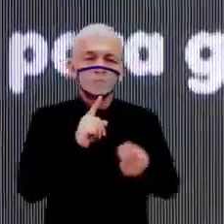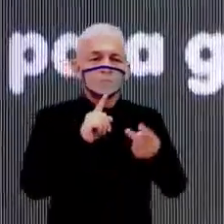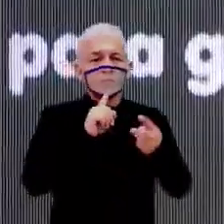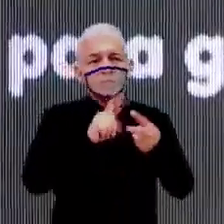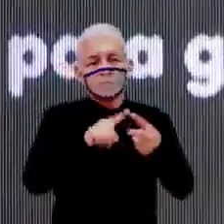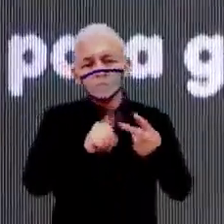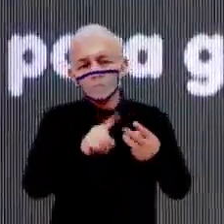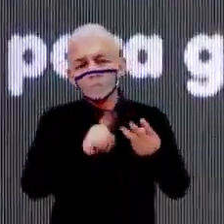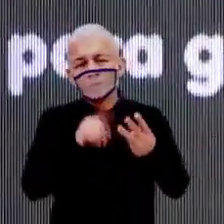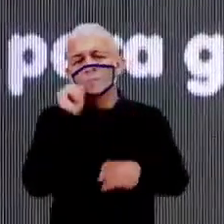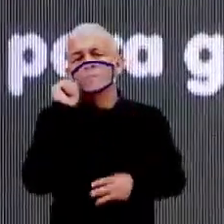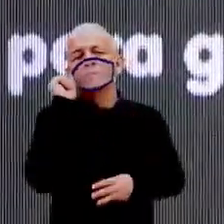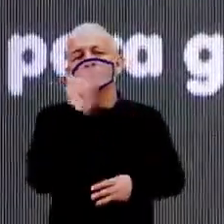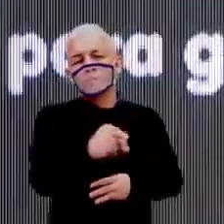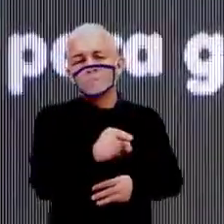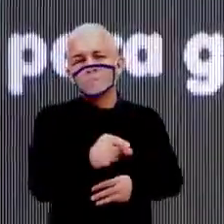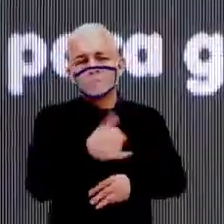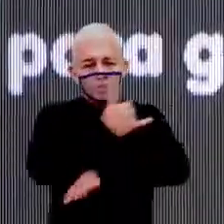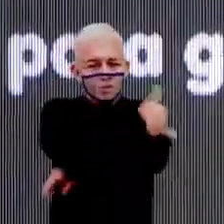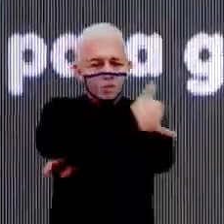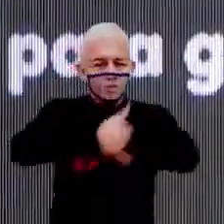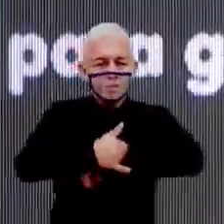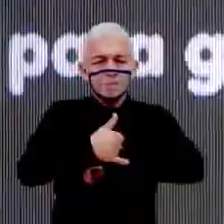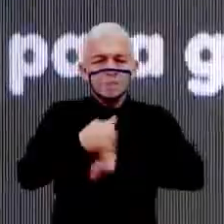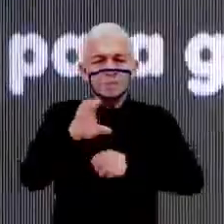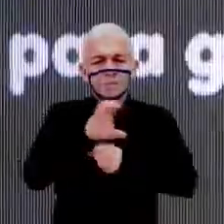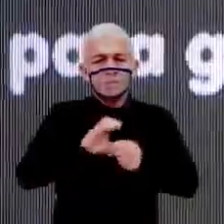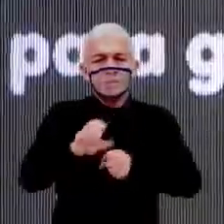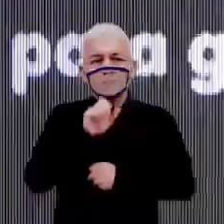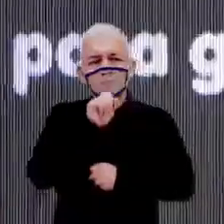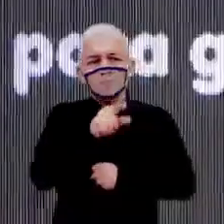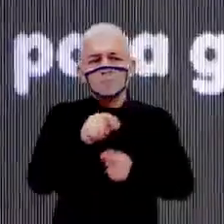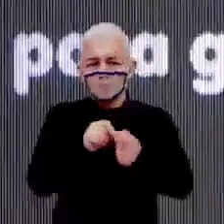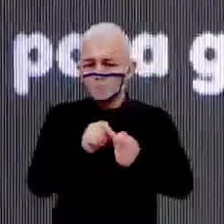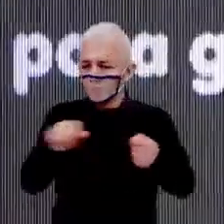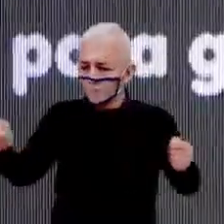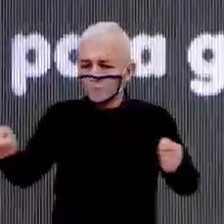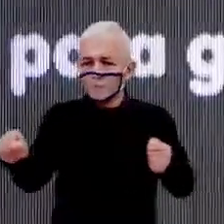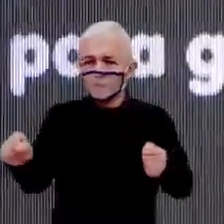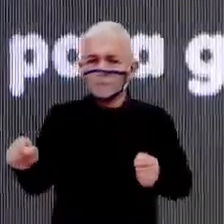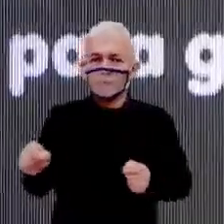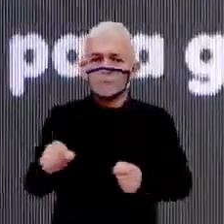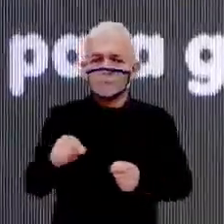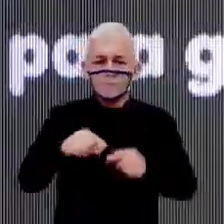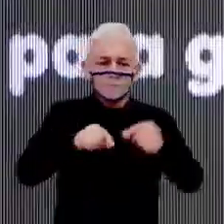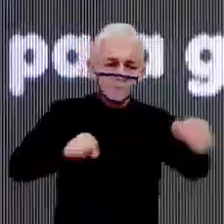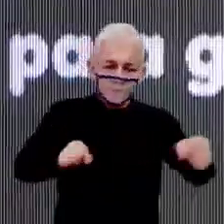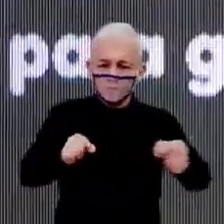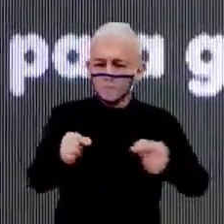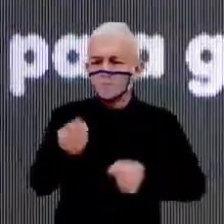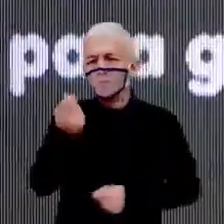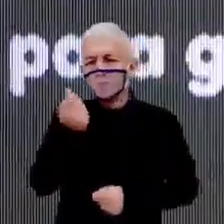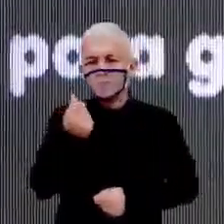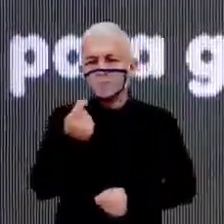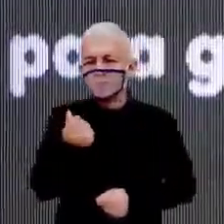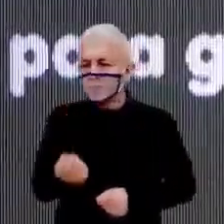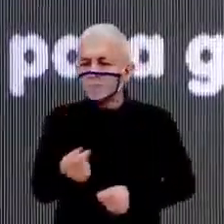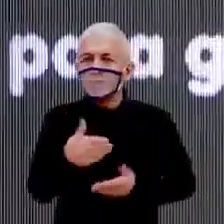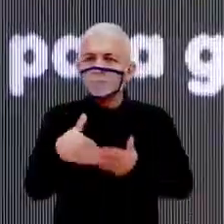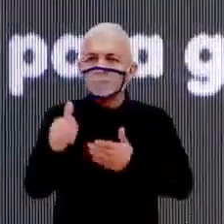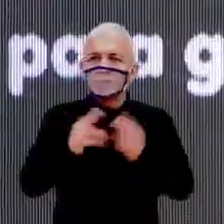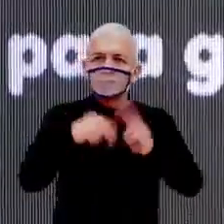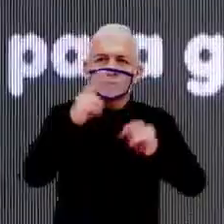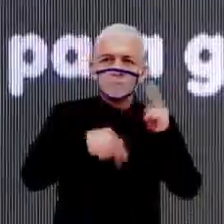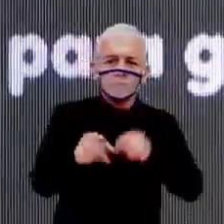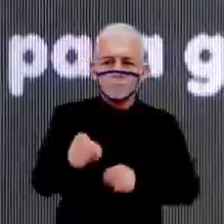3 o 4 preguntas acerca de la ingeniería de la ciudad. Le preguntaba cuánto medía una calle en 3 o 4 barrios, cuánto costaba el metro cuadrado de construcción